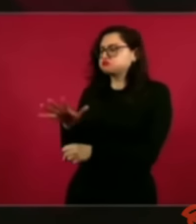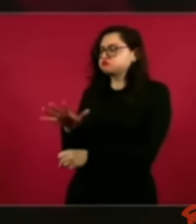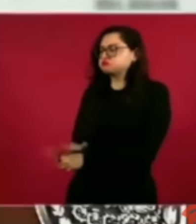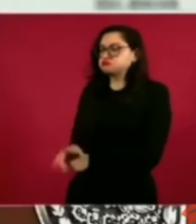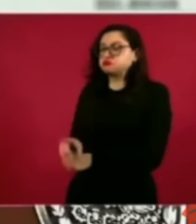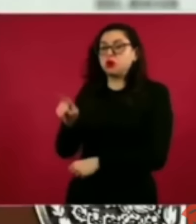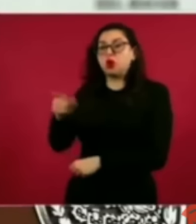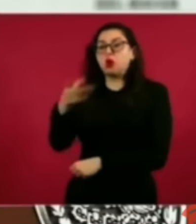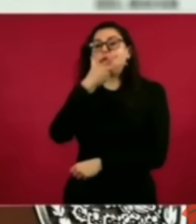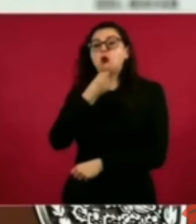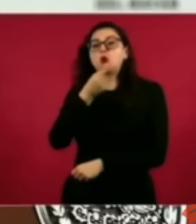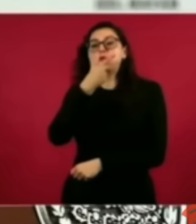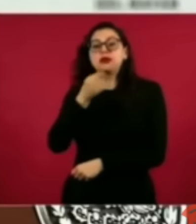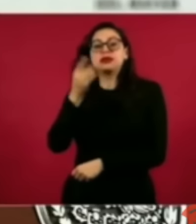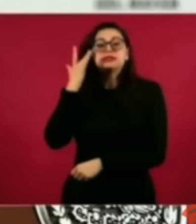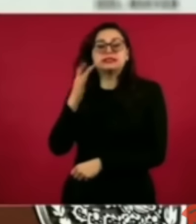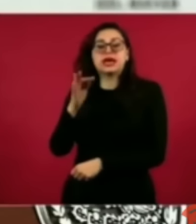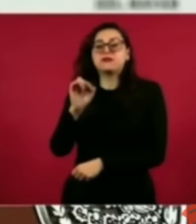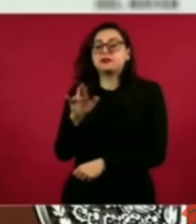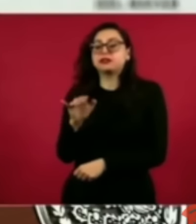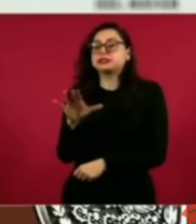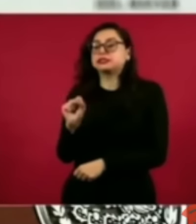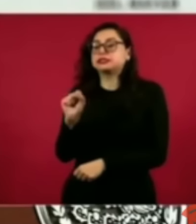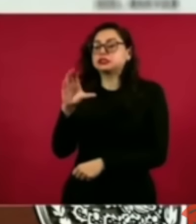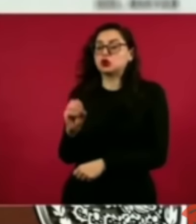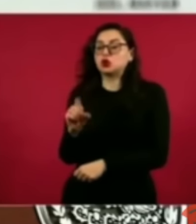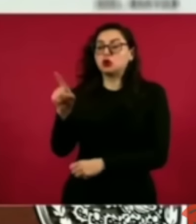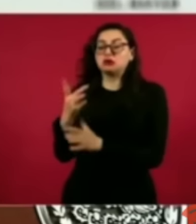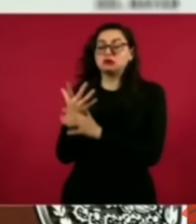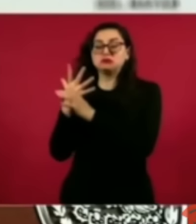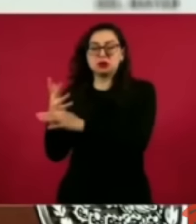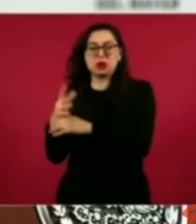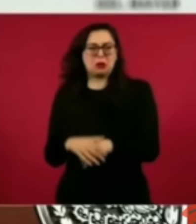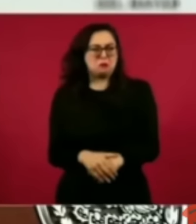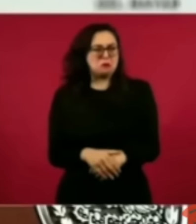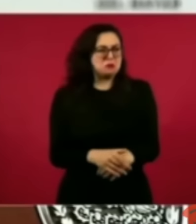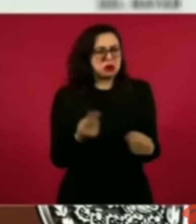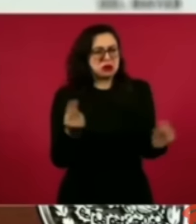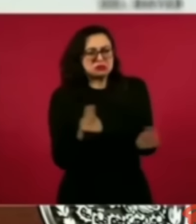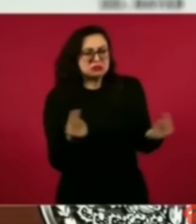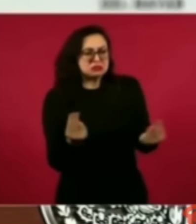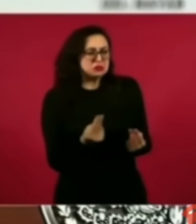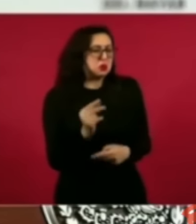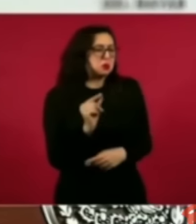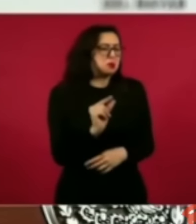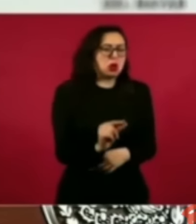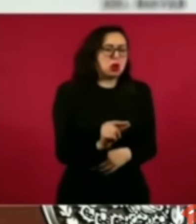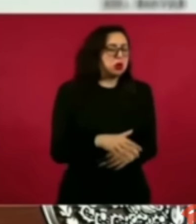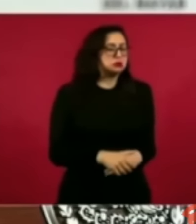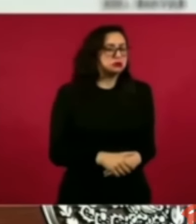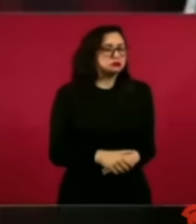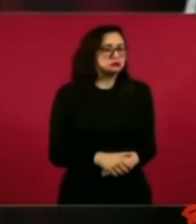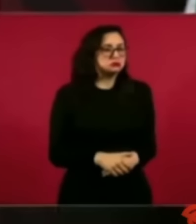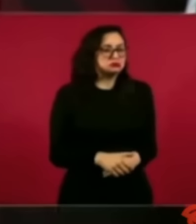necesito poco y lo poco que necesito, lo necesito poco.